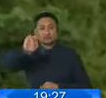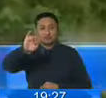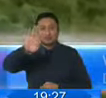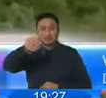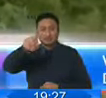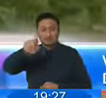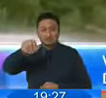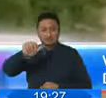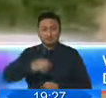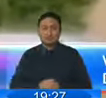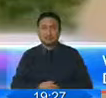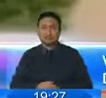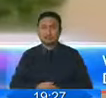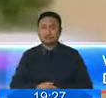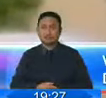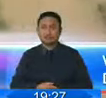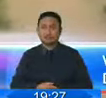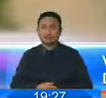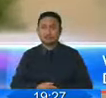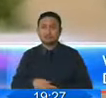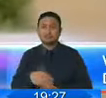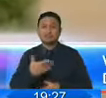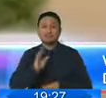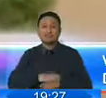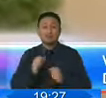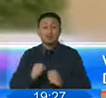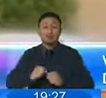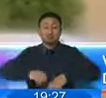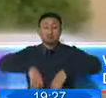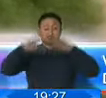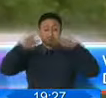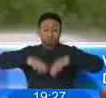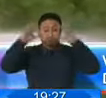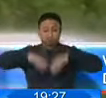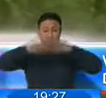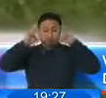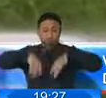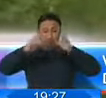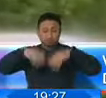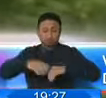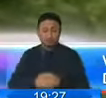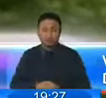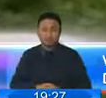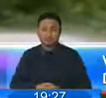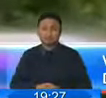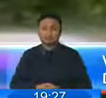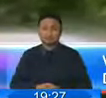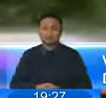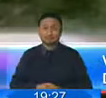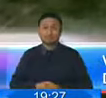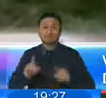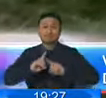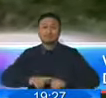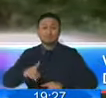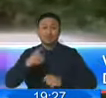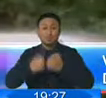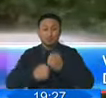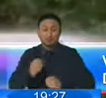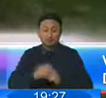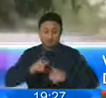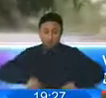Tras el desborde del río Nangaritza por el fuerte temporal invernal que vive la provincia amazónica, varias son las afectaciones en